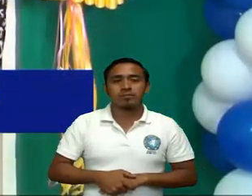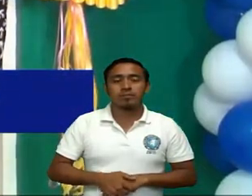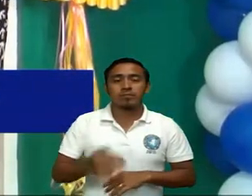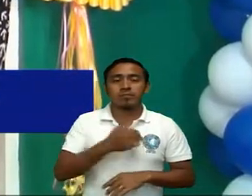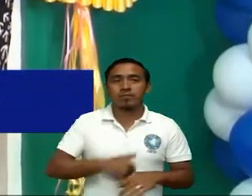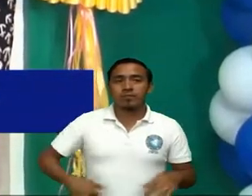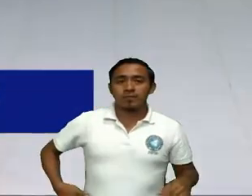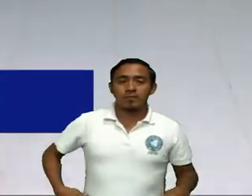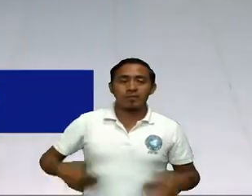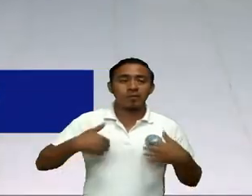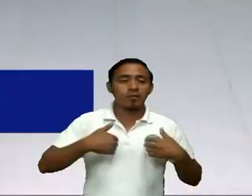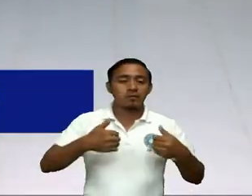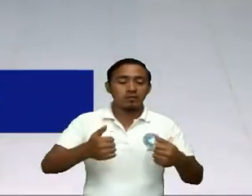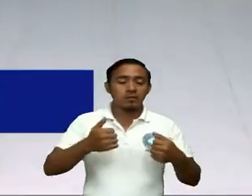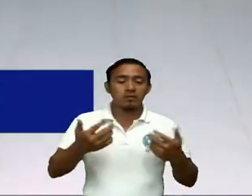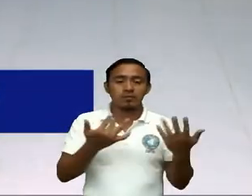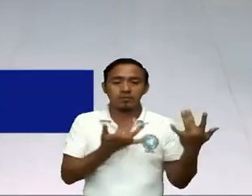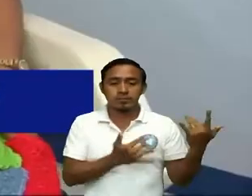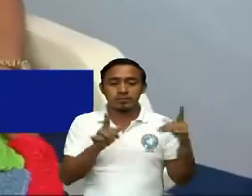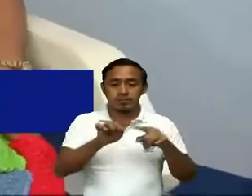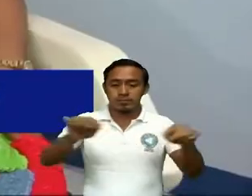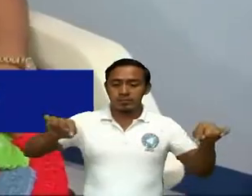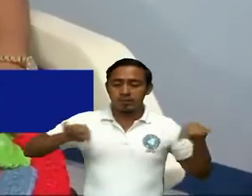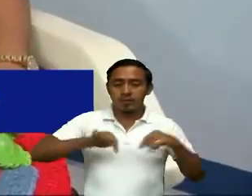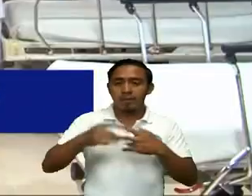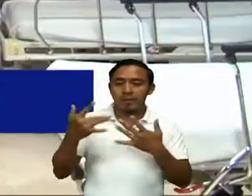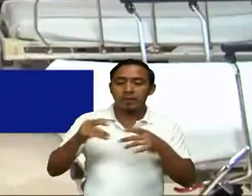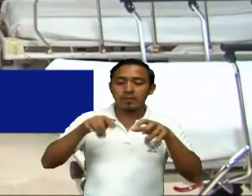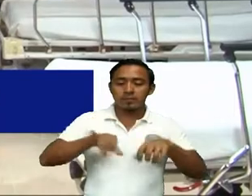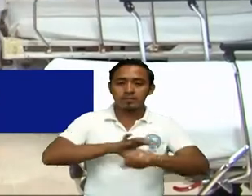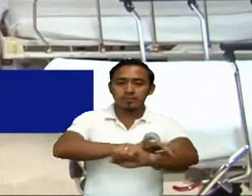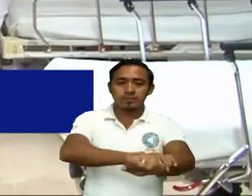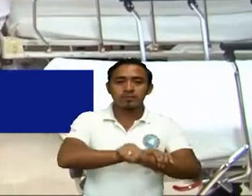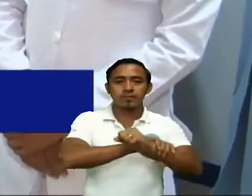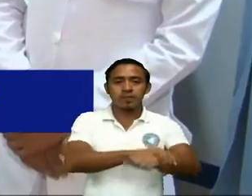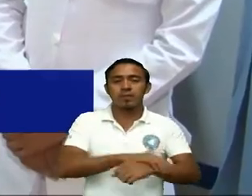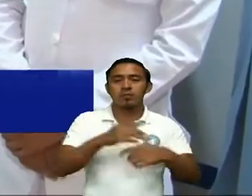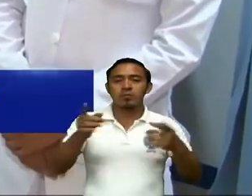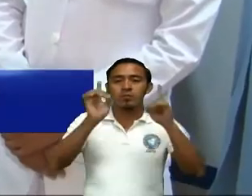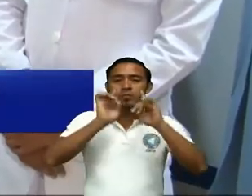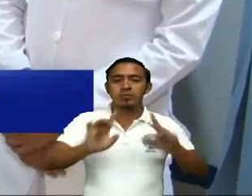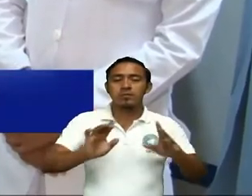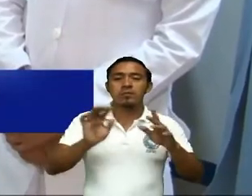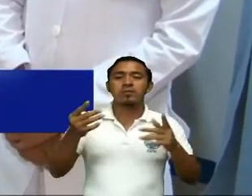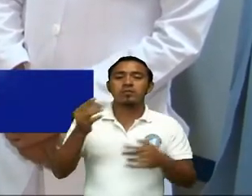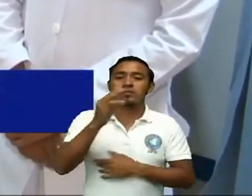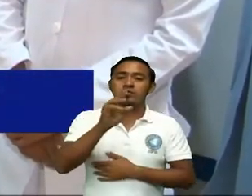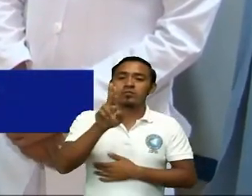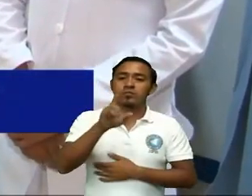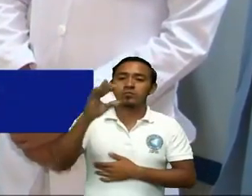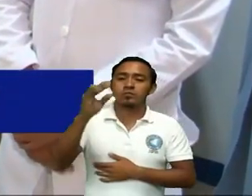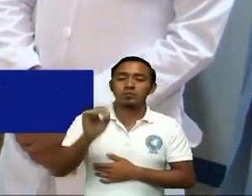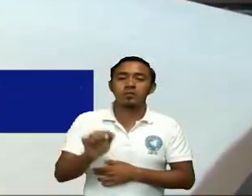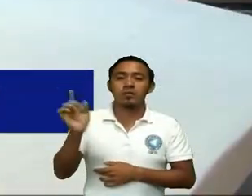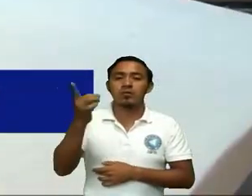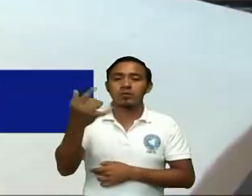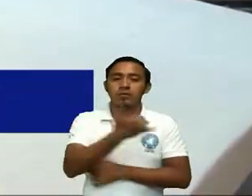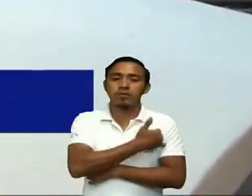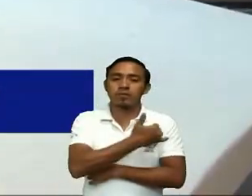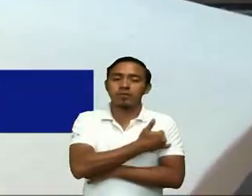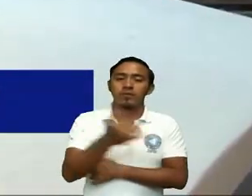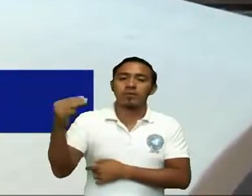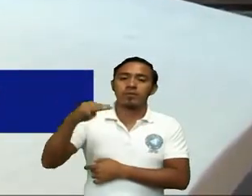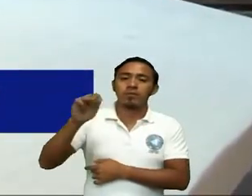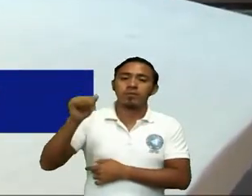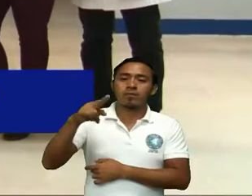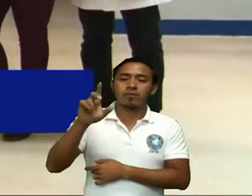MINSA inaugura área de espera para familiares y rehabilitación de unidad de cuidados intensivos en el Hospital Manolo Morales,